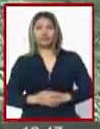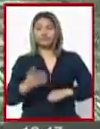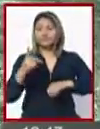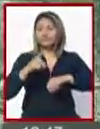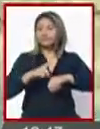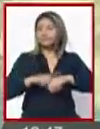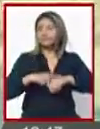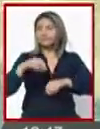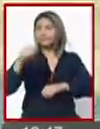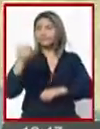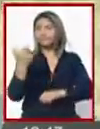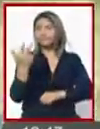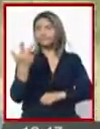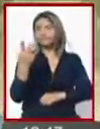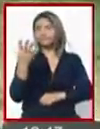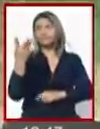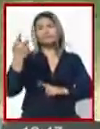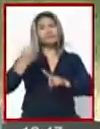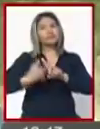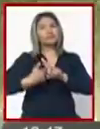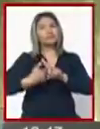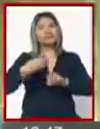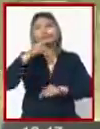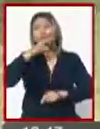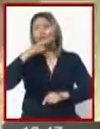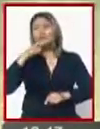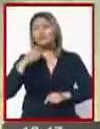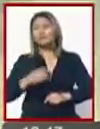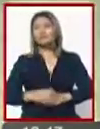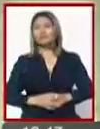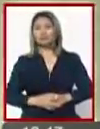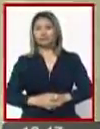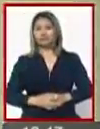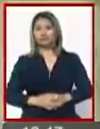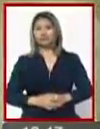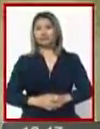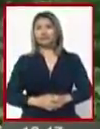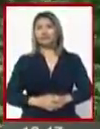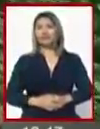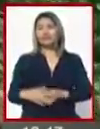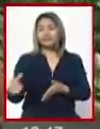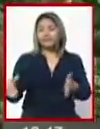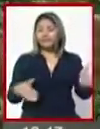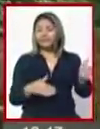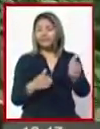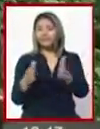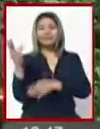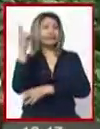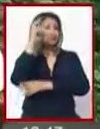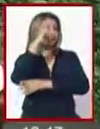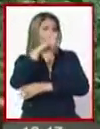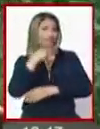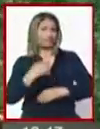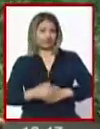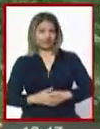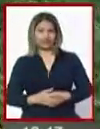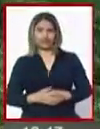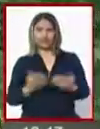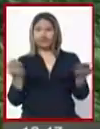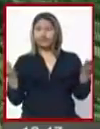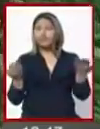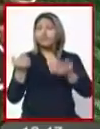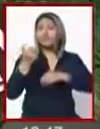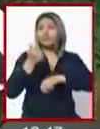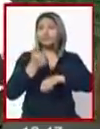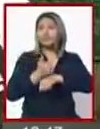tiempo determinado, de 2, 3, 4 meses, aparecen secos, ya, por donde van a sendear, y raro pues que donde, justo